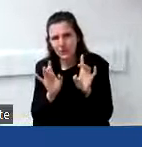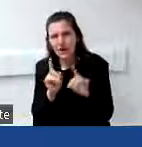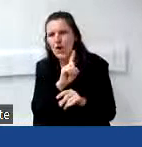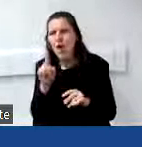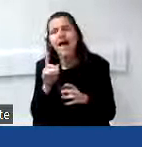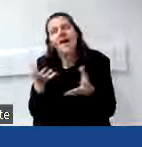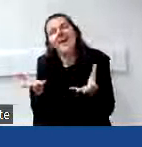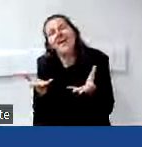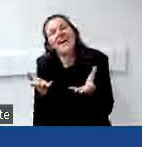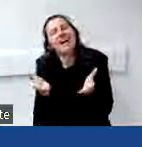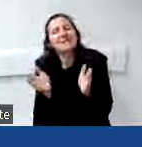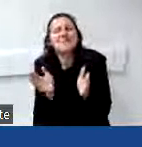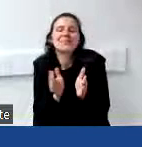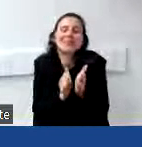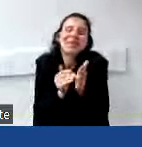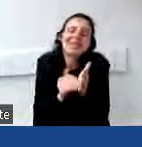persona